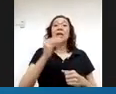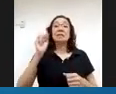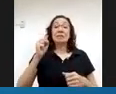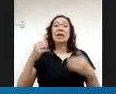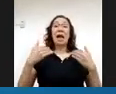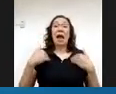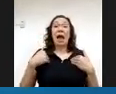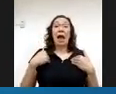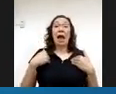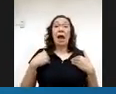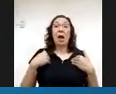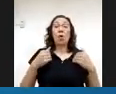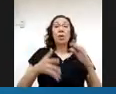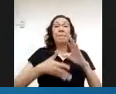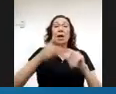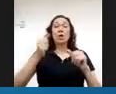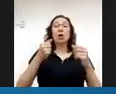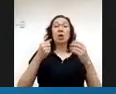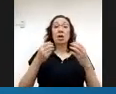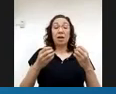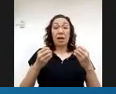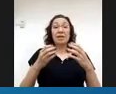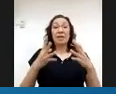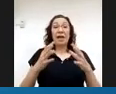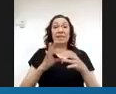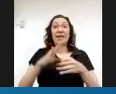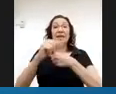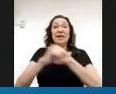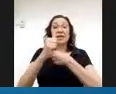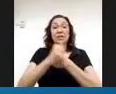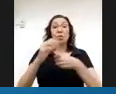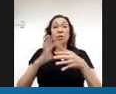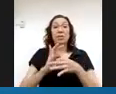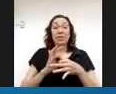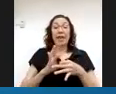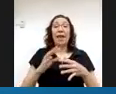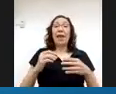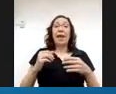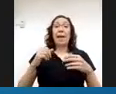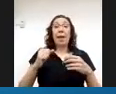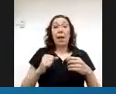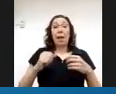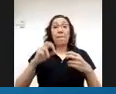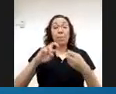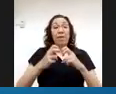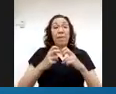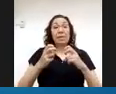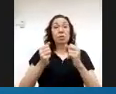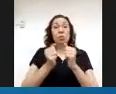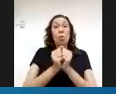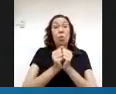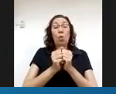hay una mayor cantidad de riesgo de complicaciones con la enfermedad o con la infección del